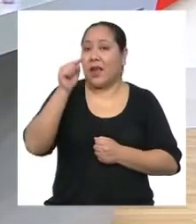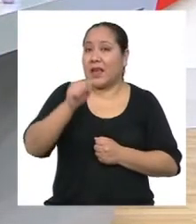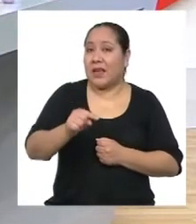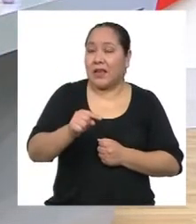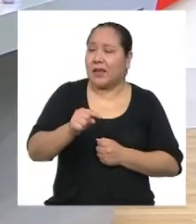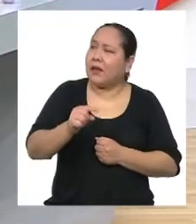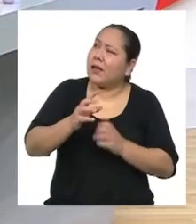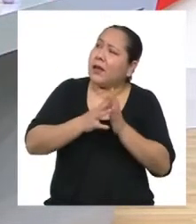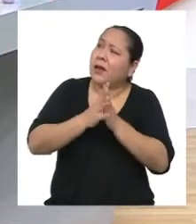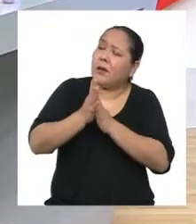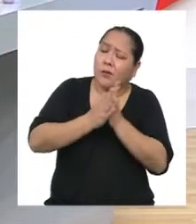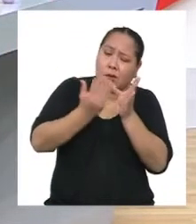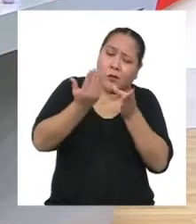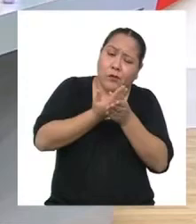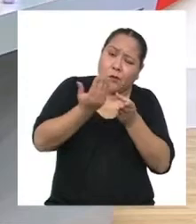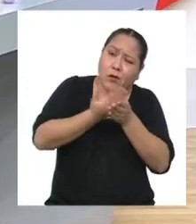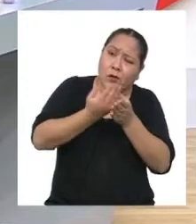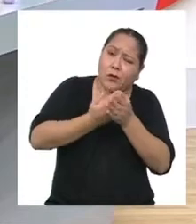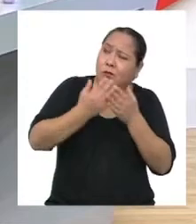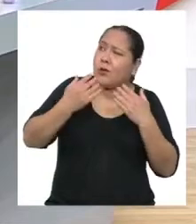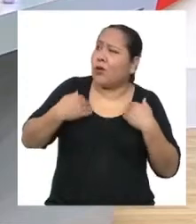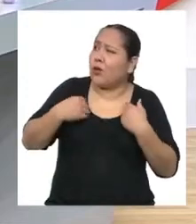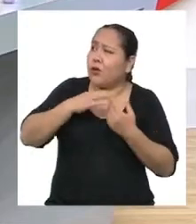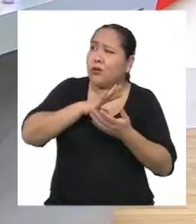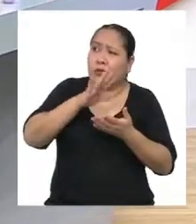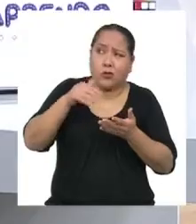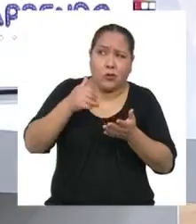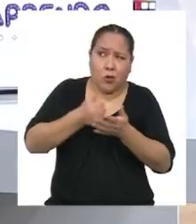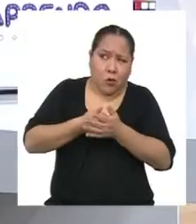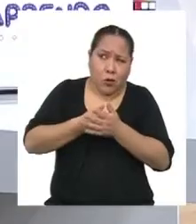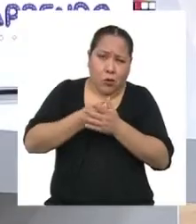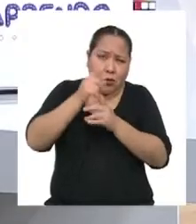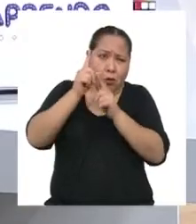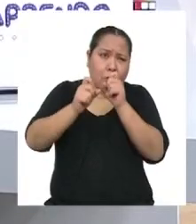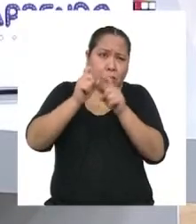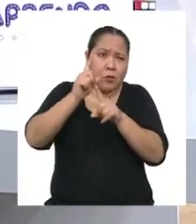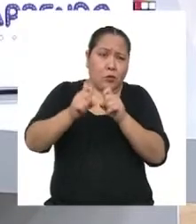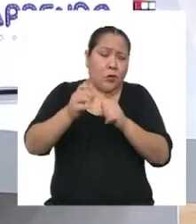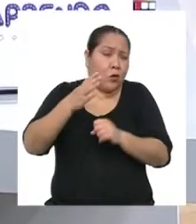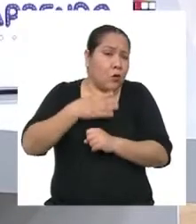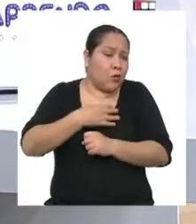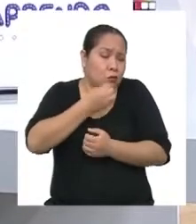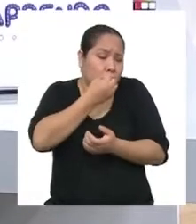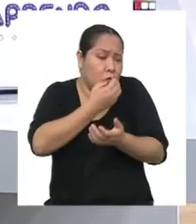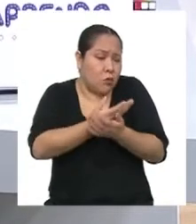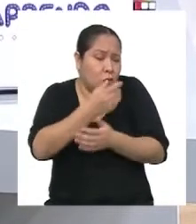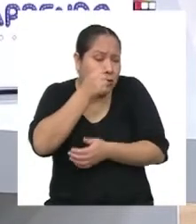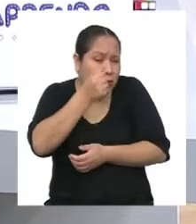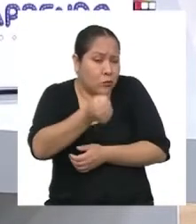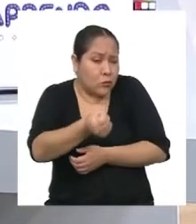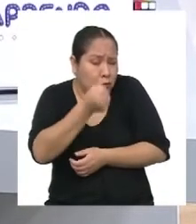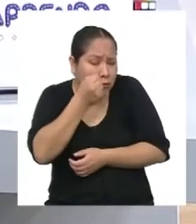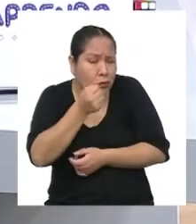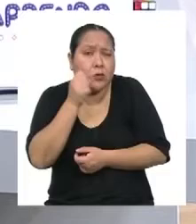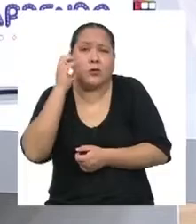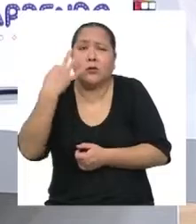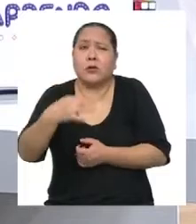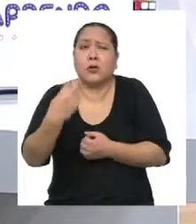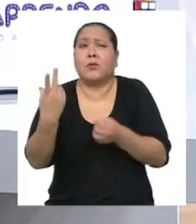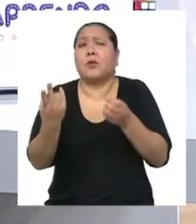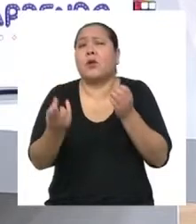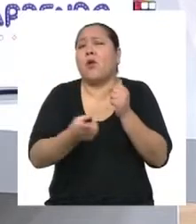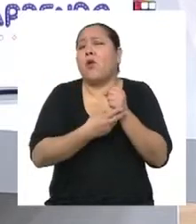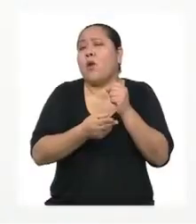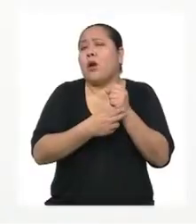mi detectivolio, tengo todas las encuestas. Un buen detective siempre archiva todas sus